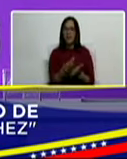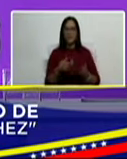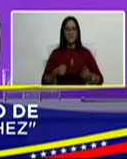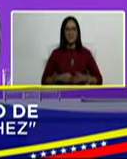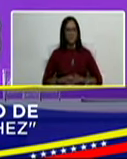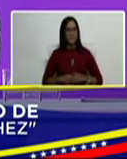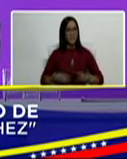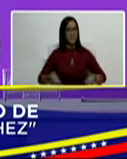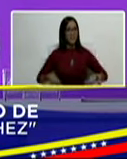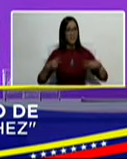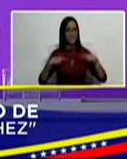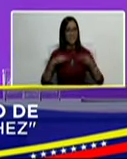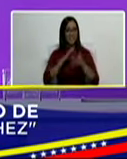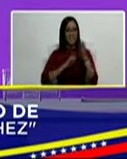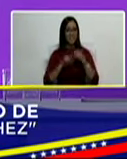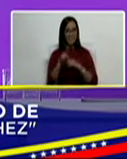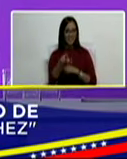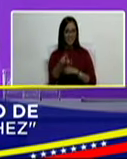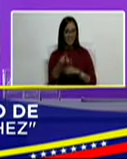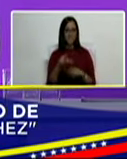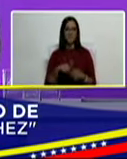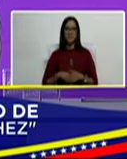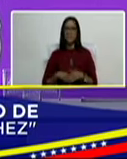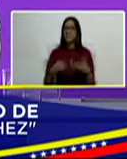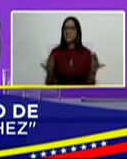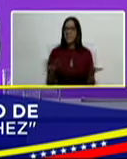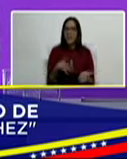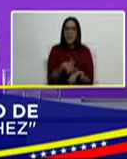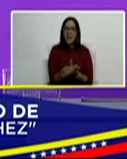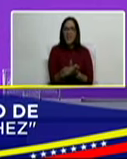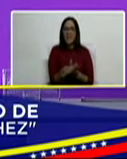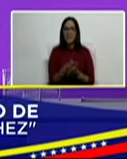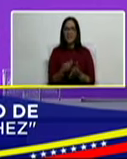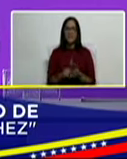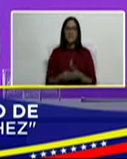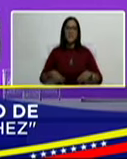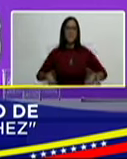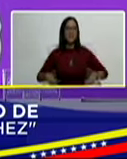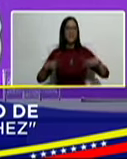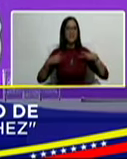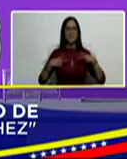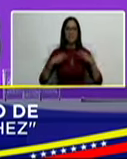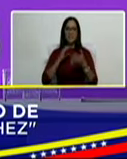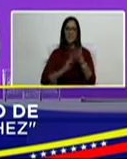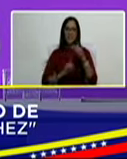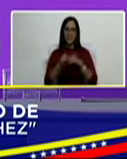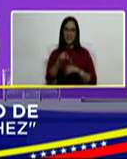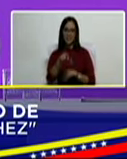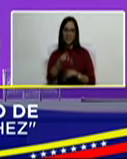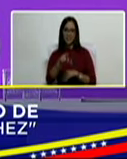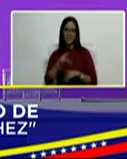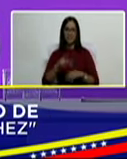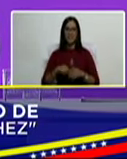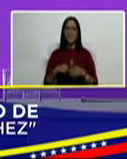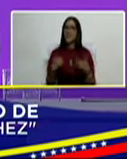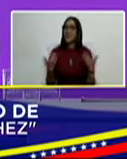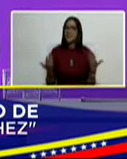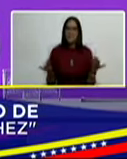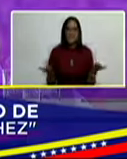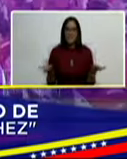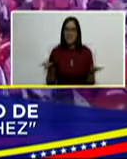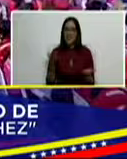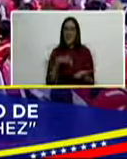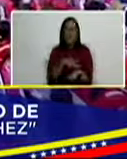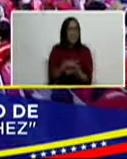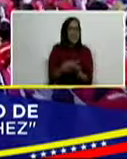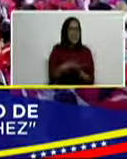será de mi vida sin ti? ¿Qué será de mi vida sin ti? ¿Qué